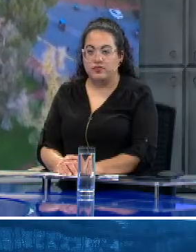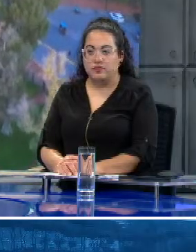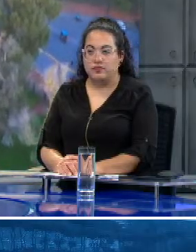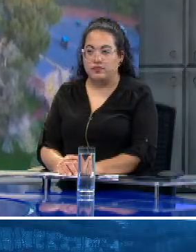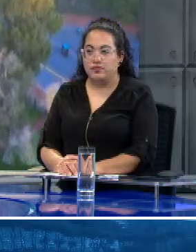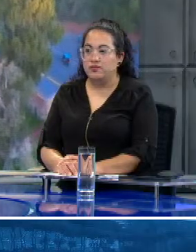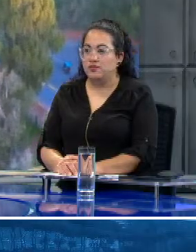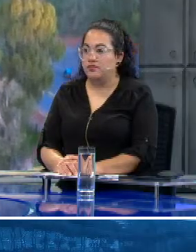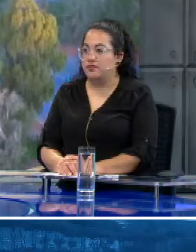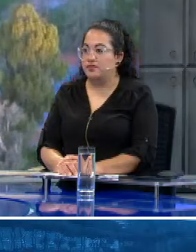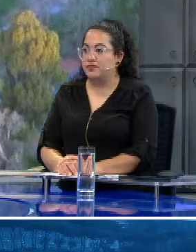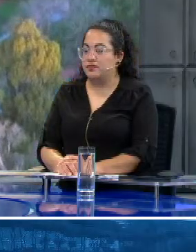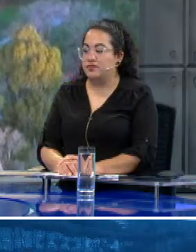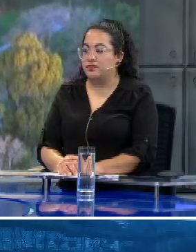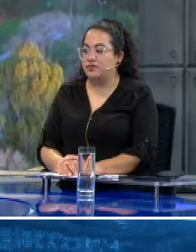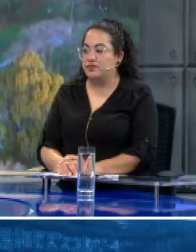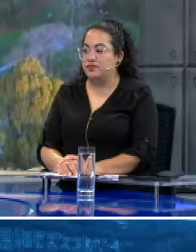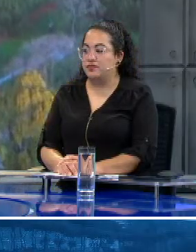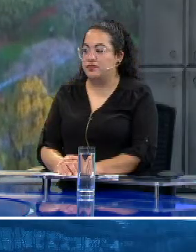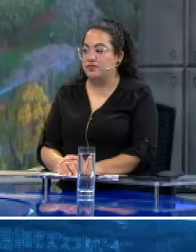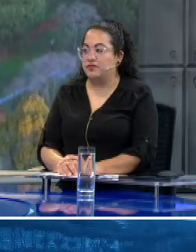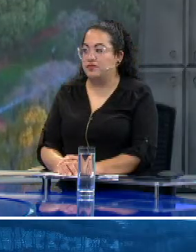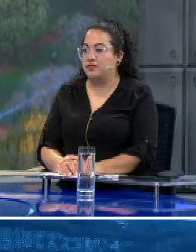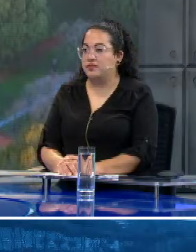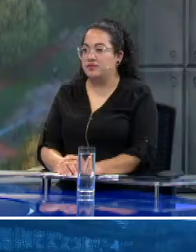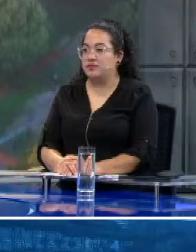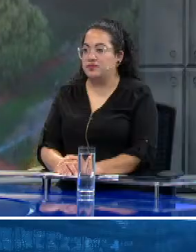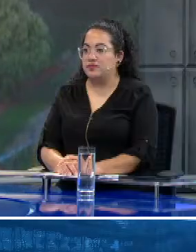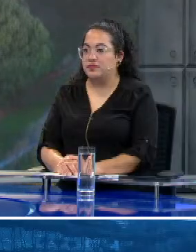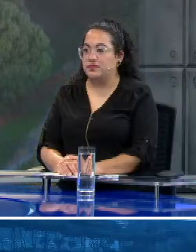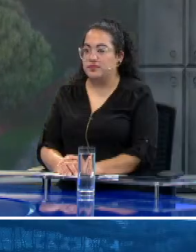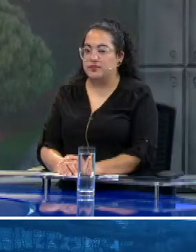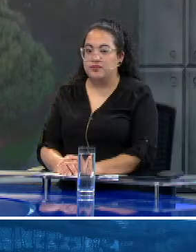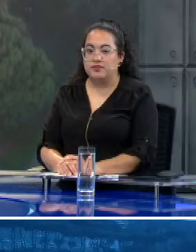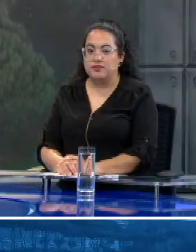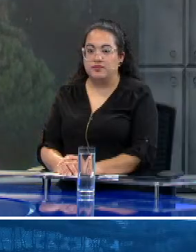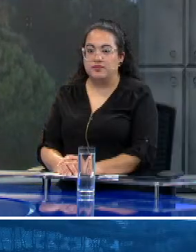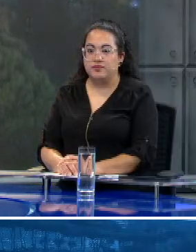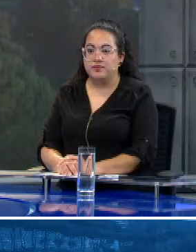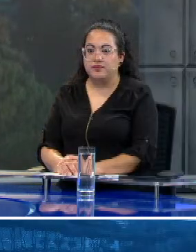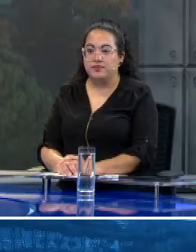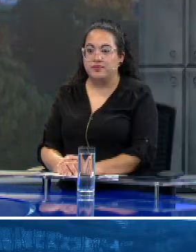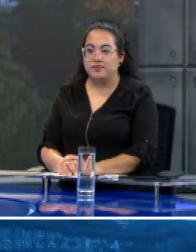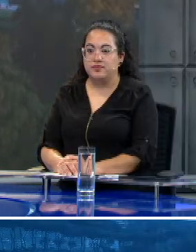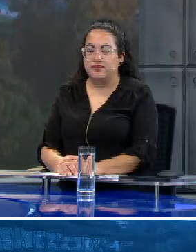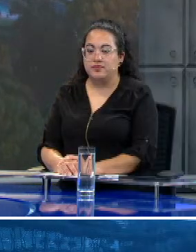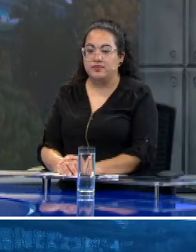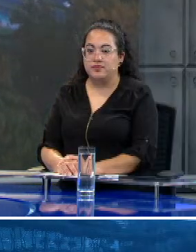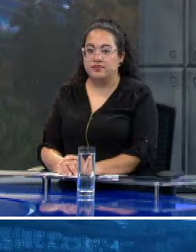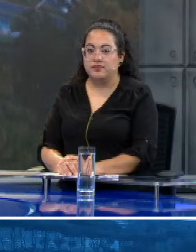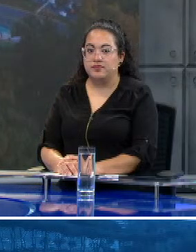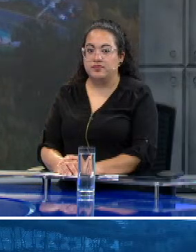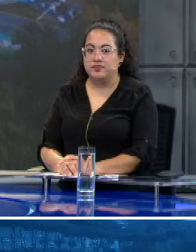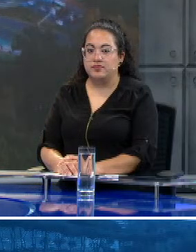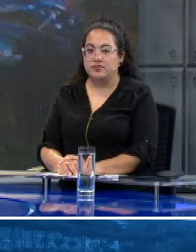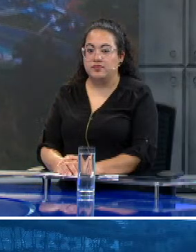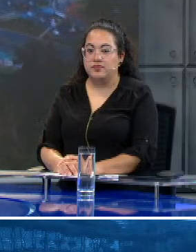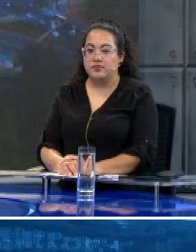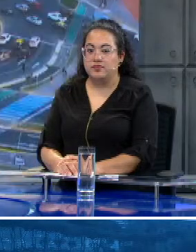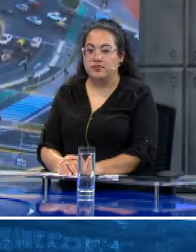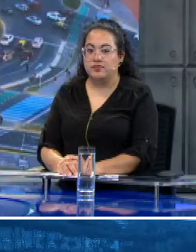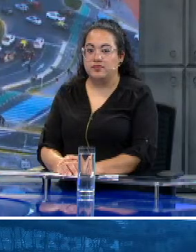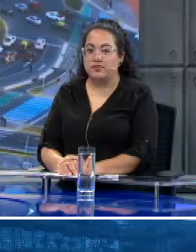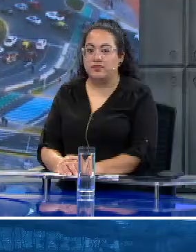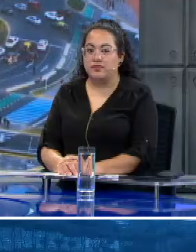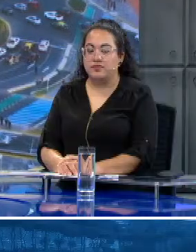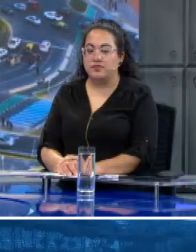hecho, inaugurando esta serie de homenajes al Papa Francisco, un acuerdo entre todos los bloques para suspender las actividades políticas que por ahí